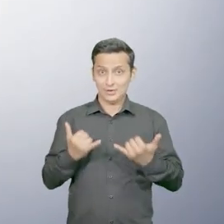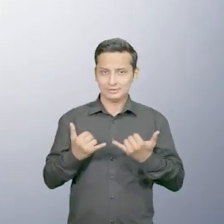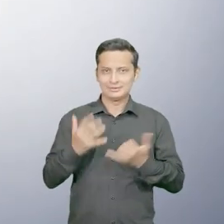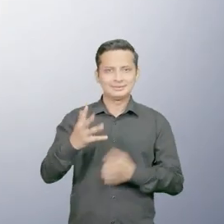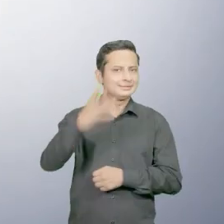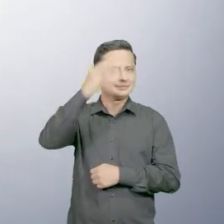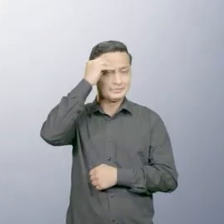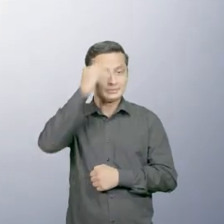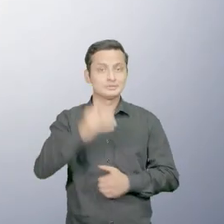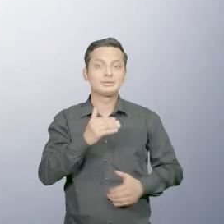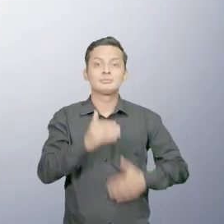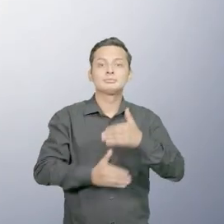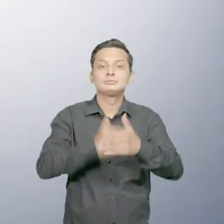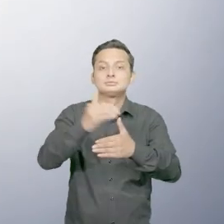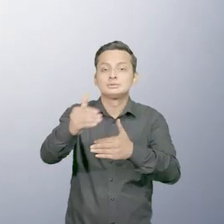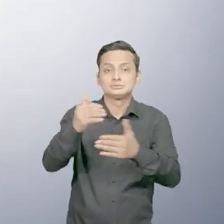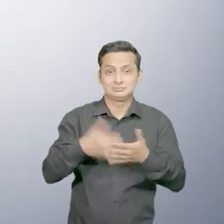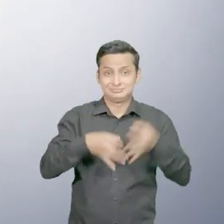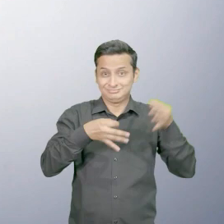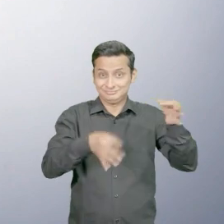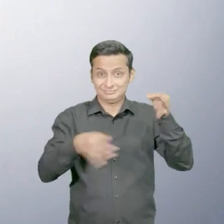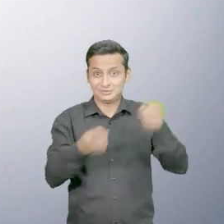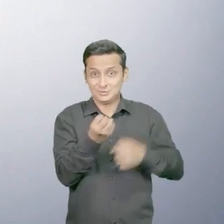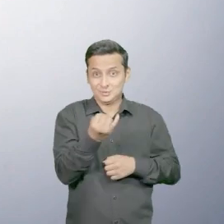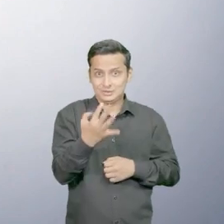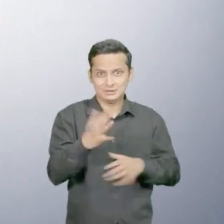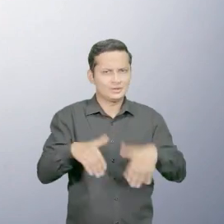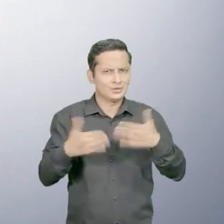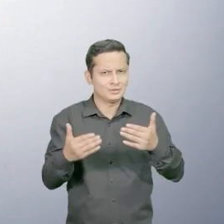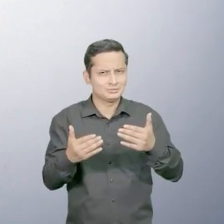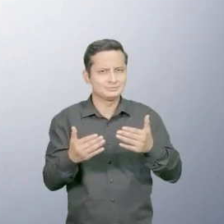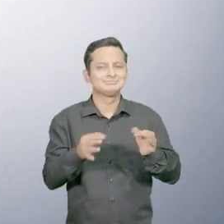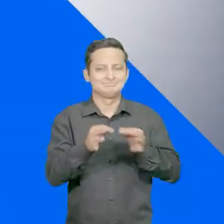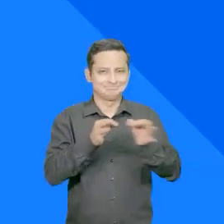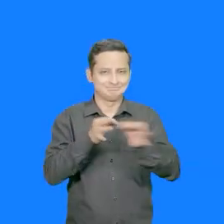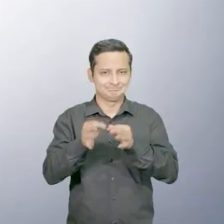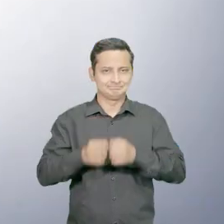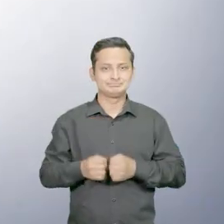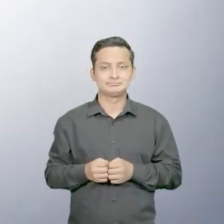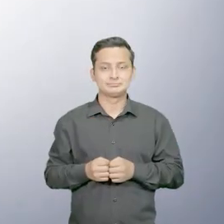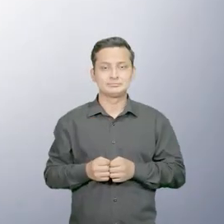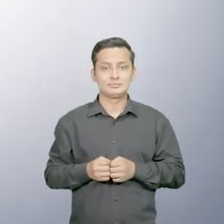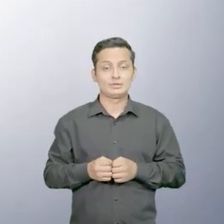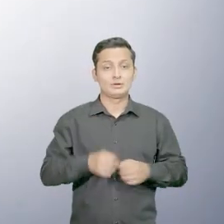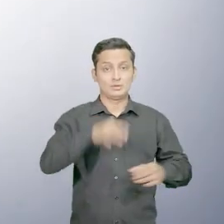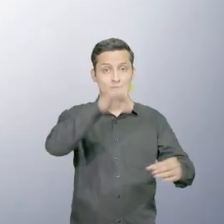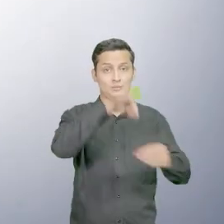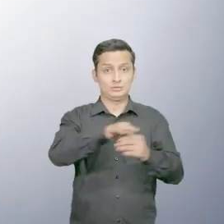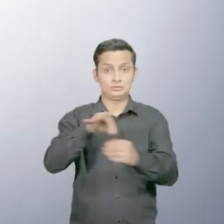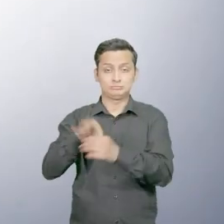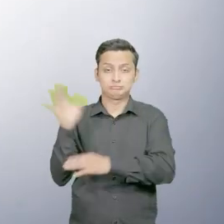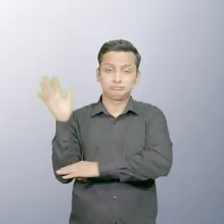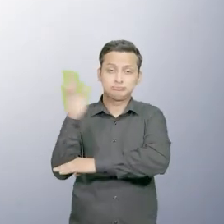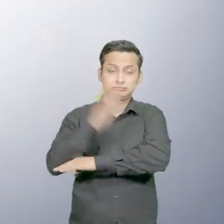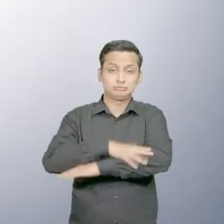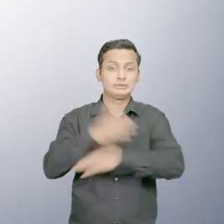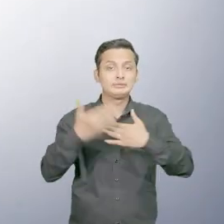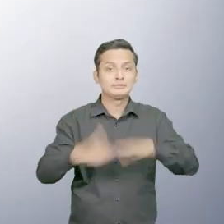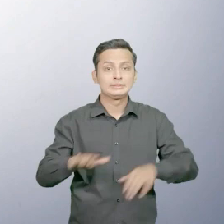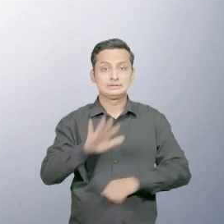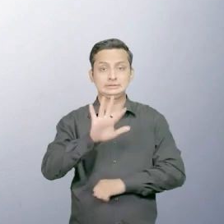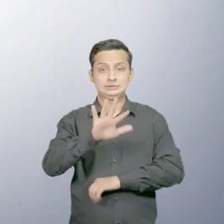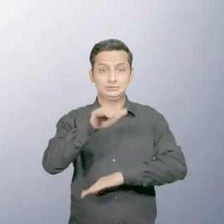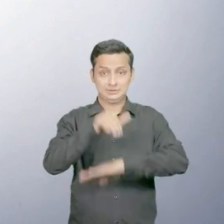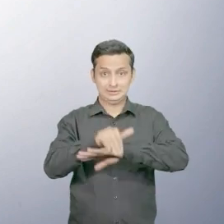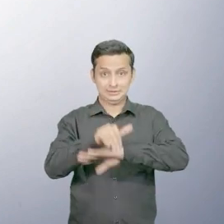Hoy conoceremos cuál es el procedimiento para llenar las actas de escrutinio. Una vez que finalice la jornada de votación a